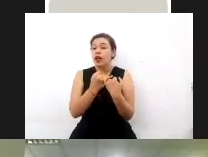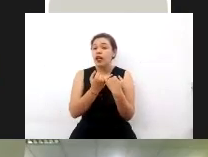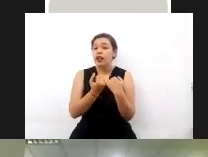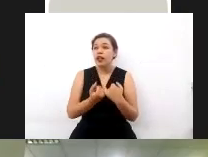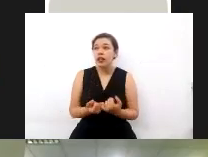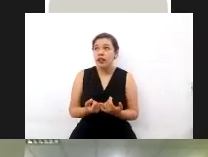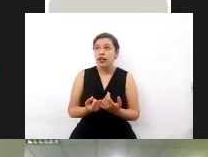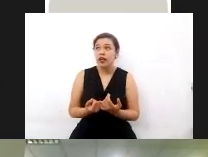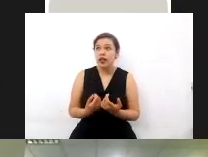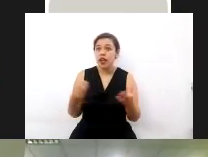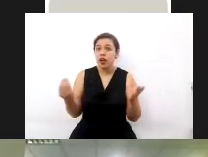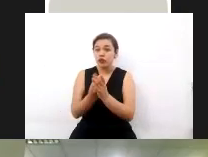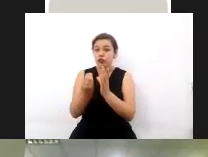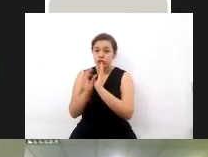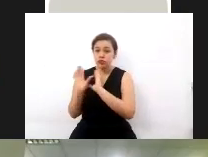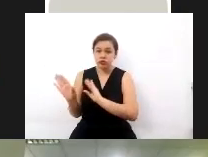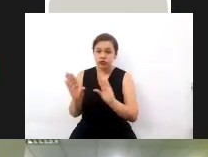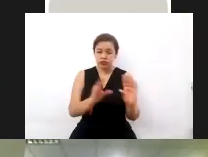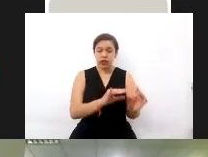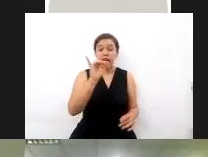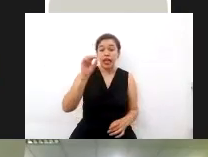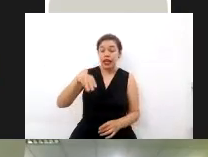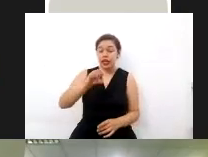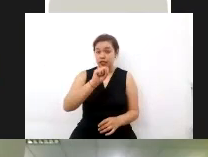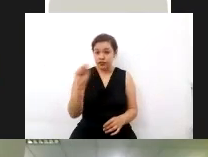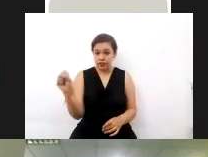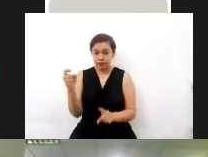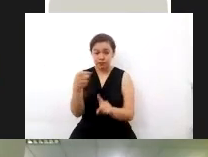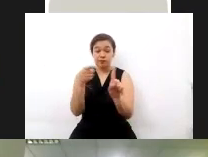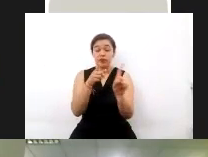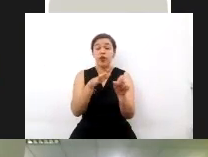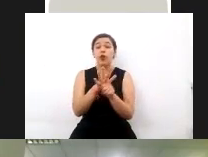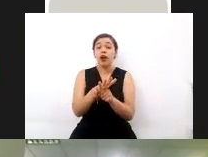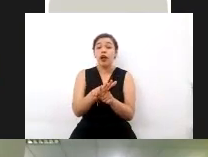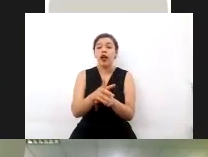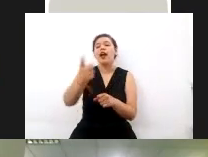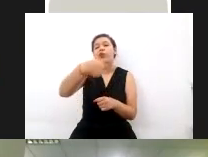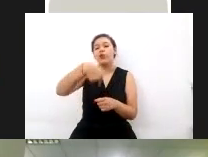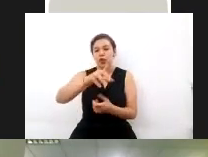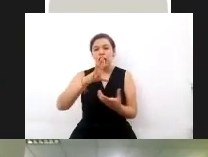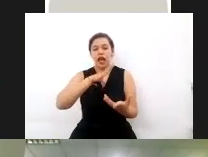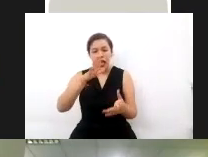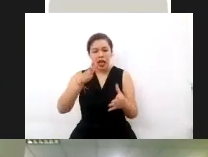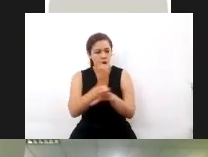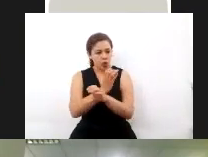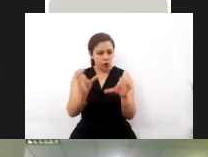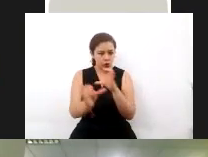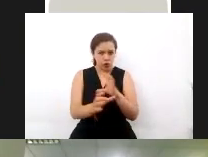las capacitaciones que está dando el IMSS. ¿Esto con qué finalidad? Pues con la finalidad de que ustedes tengan todos los elementos para